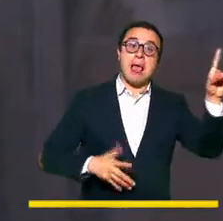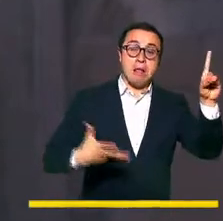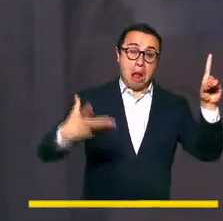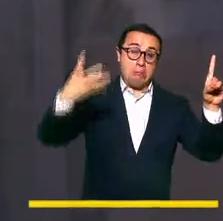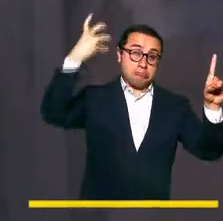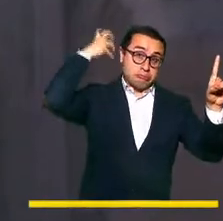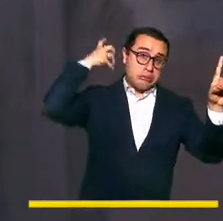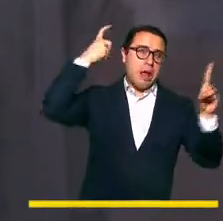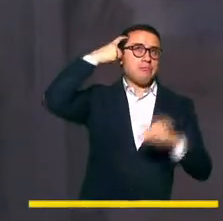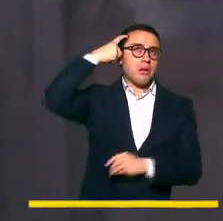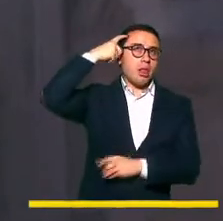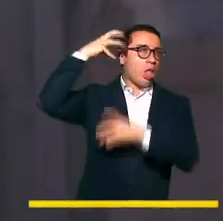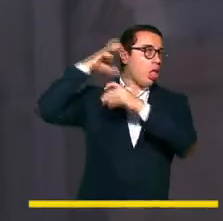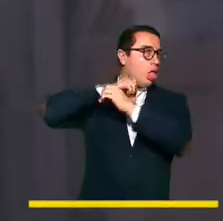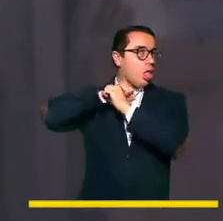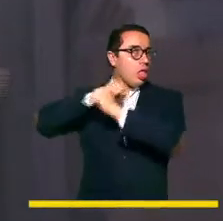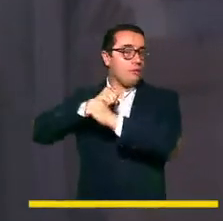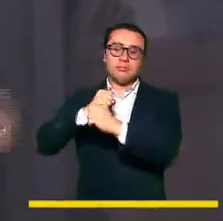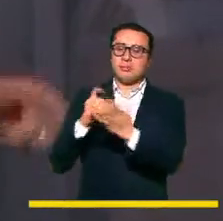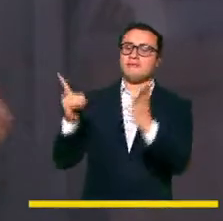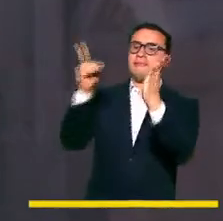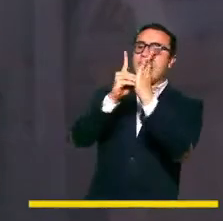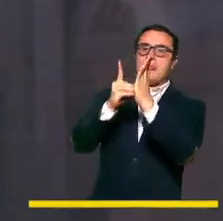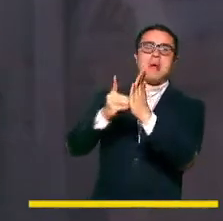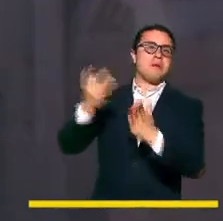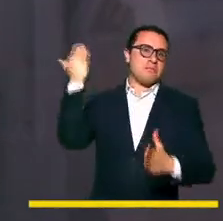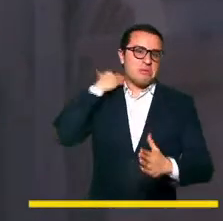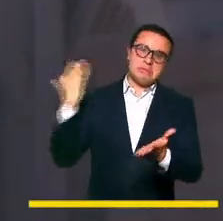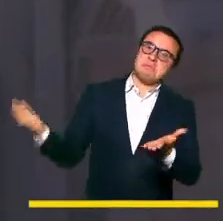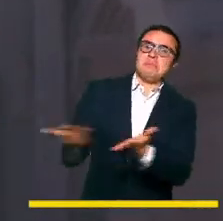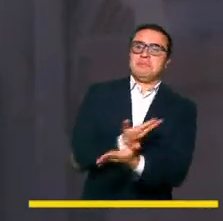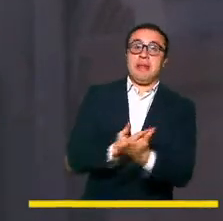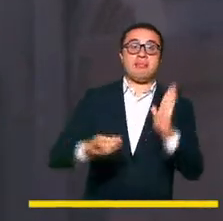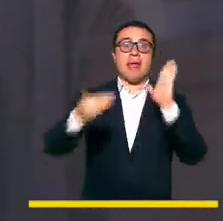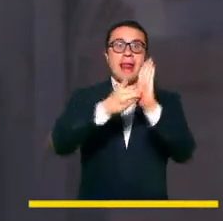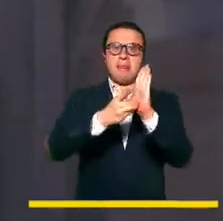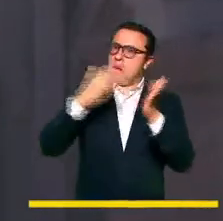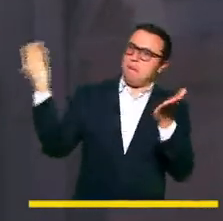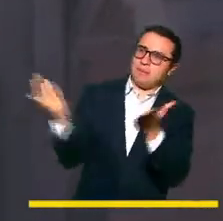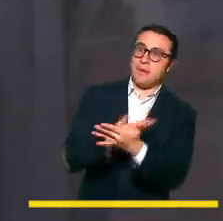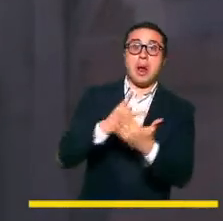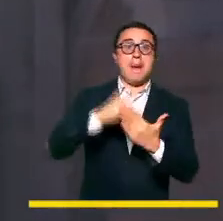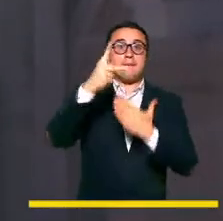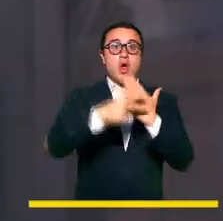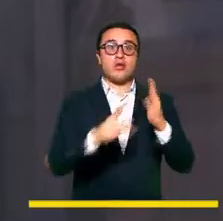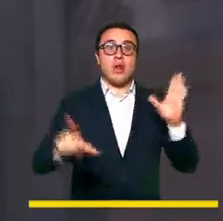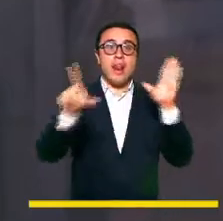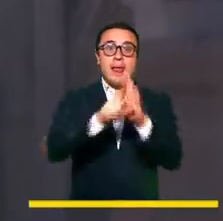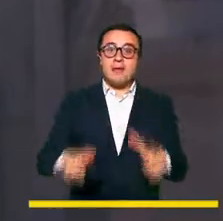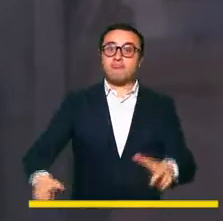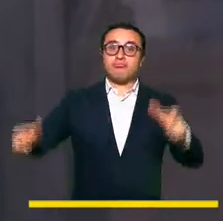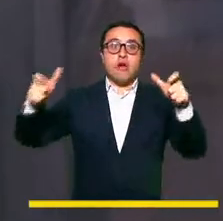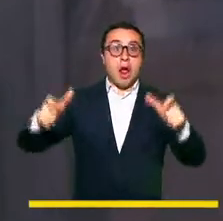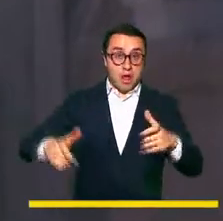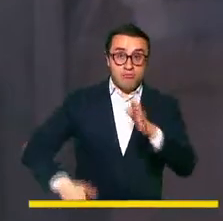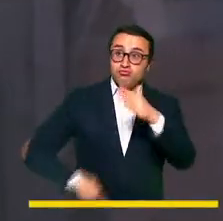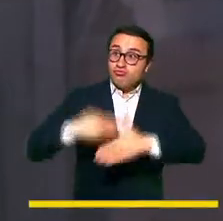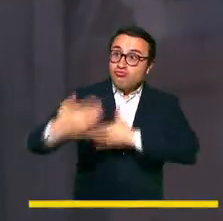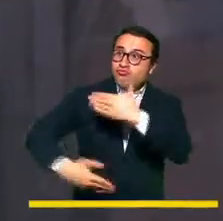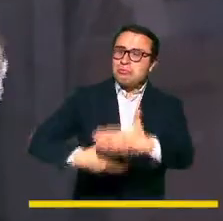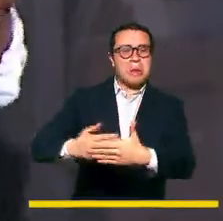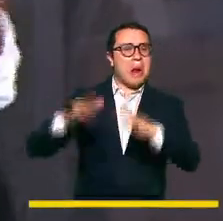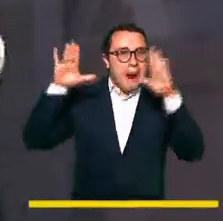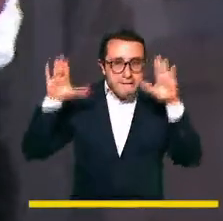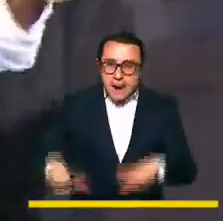tumbarlo. Cada decreto tumbarlo, cada proyecto de ley en el Congreso detenerlo,